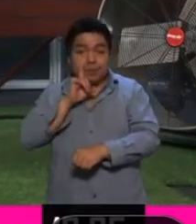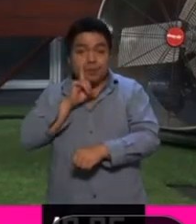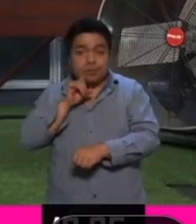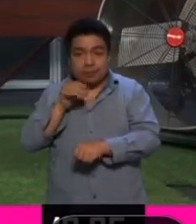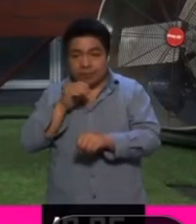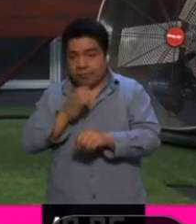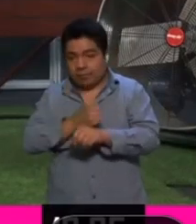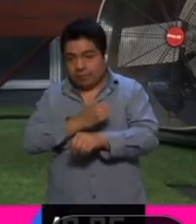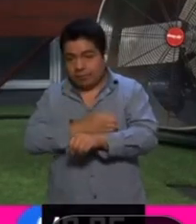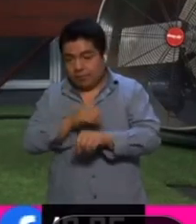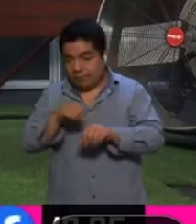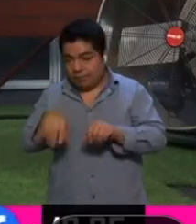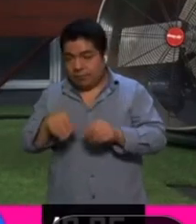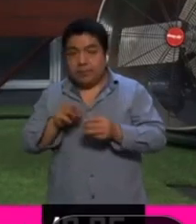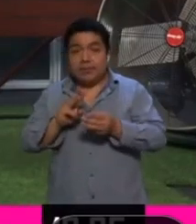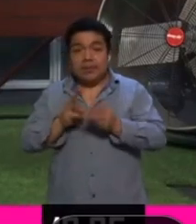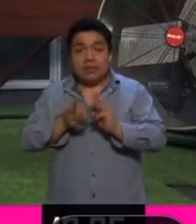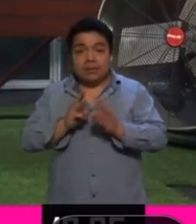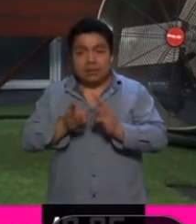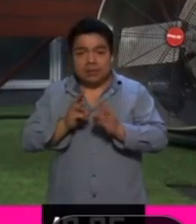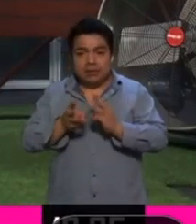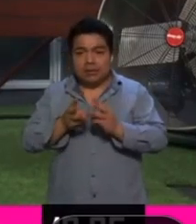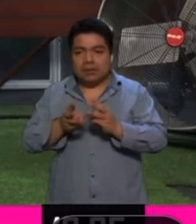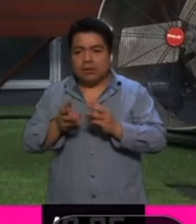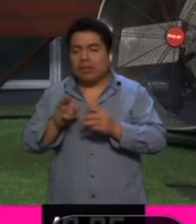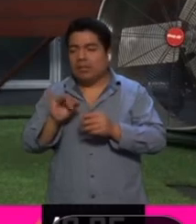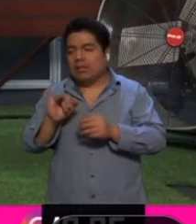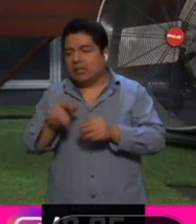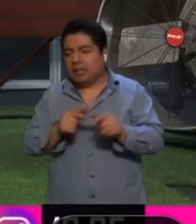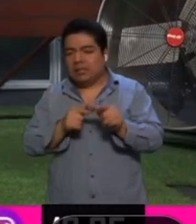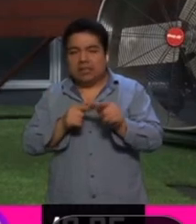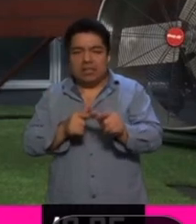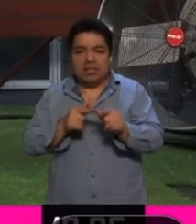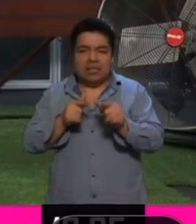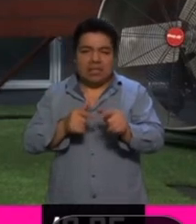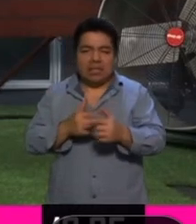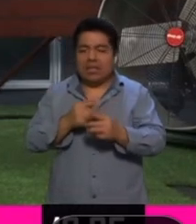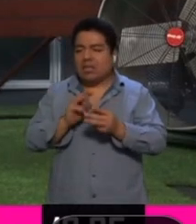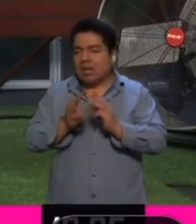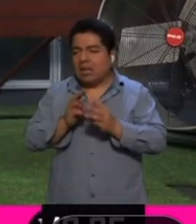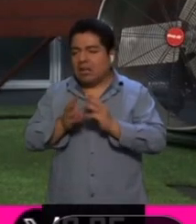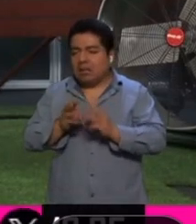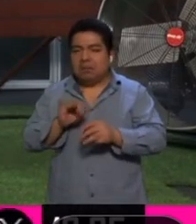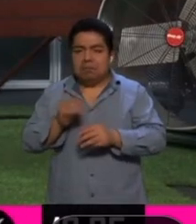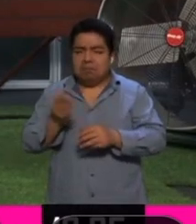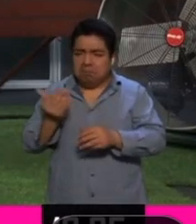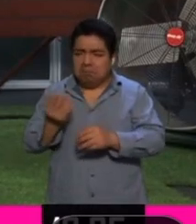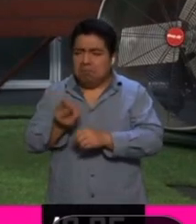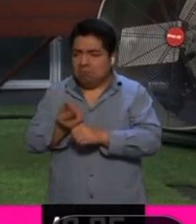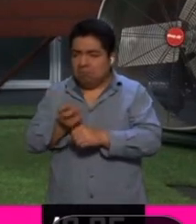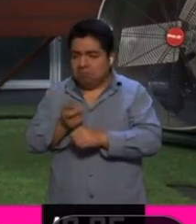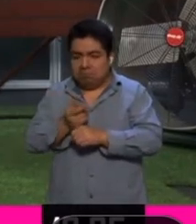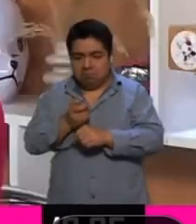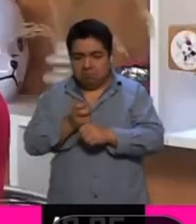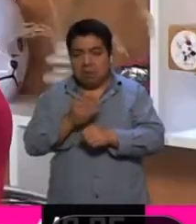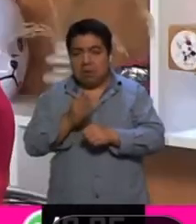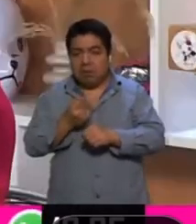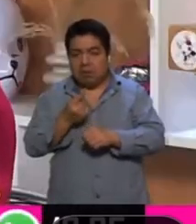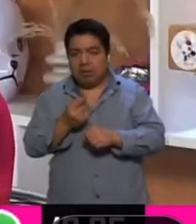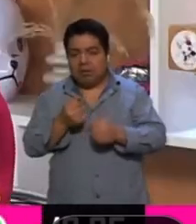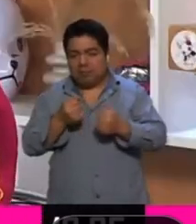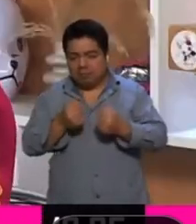empezaron a mandarnos al grupo de WhatsApp y es que deberían de seguirle y todo y de repente dijimos, vamos vamos contactarla, a invitarla. Porque yo estaba seguro, señora, que esto le